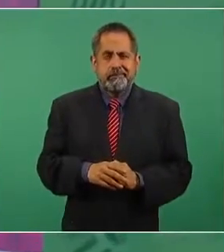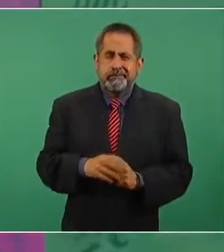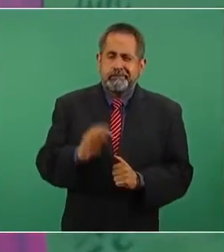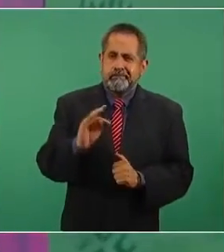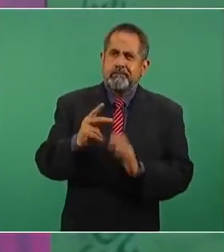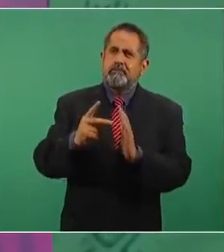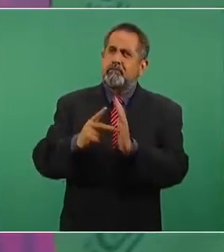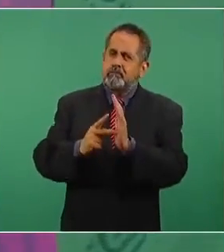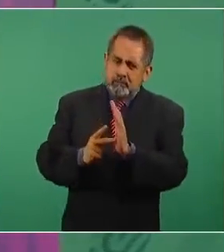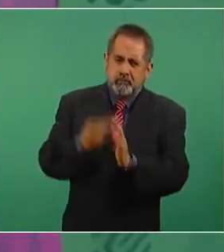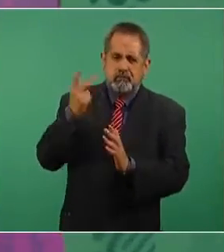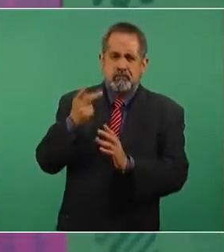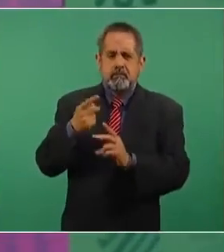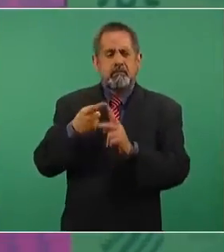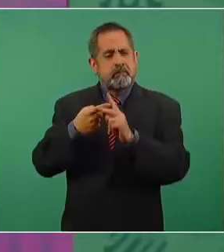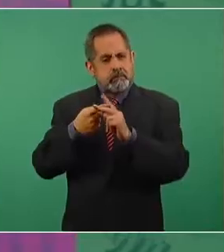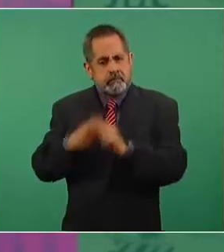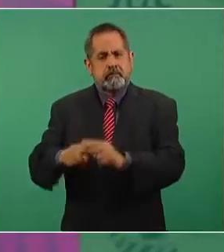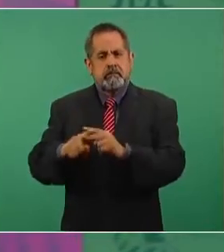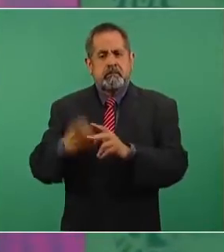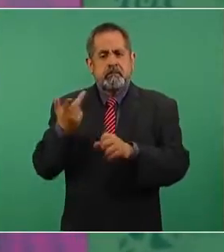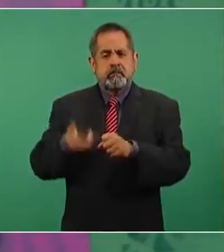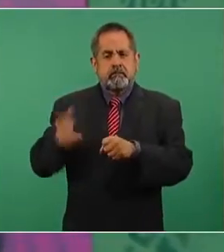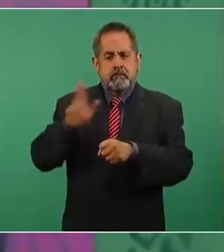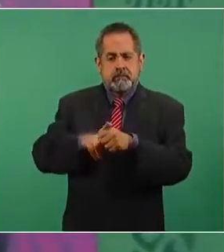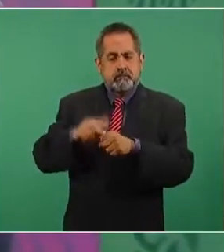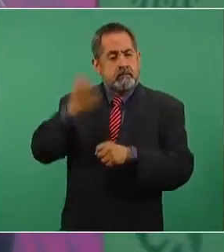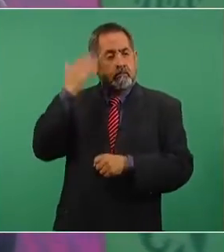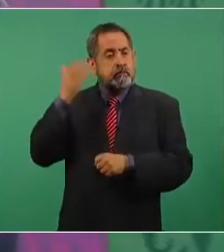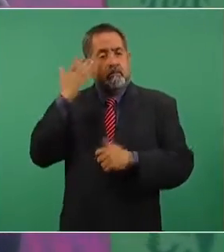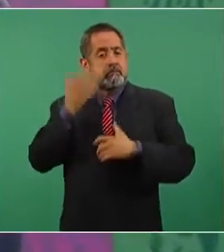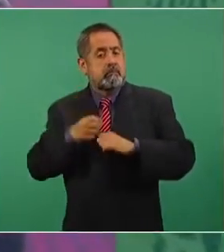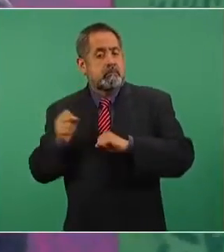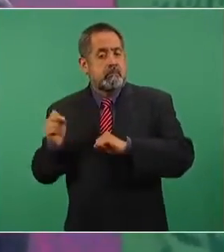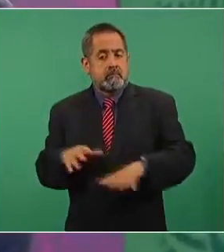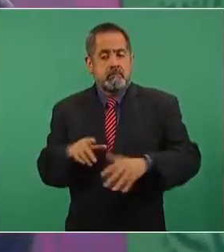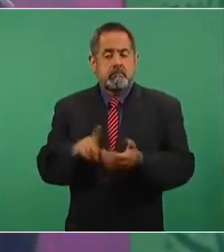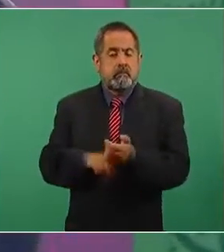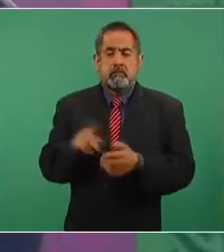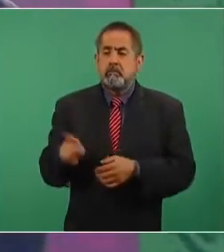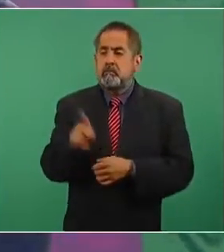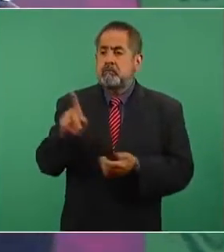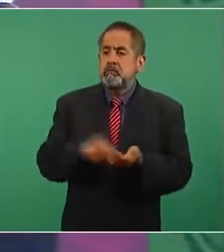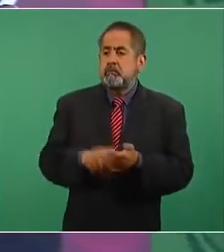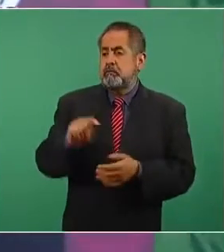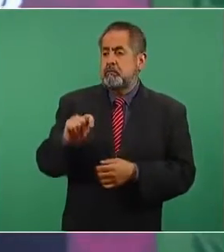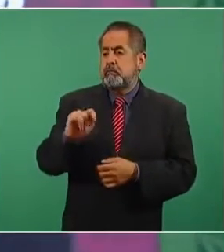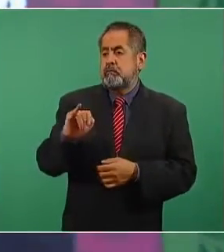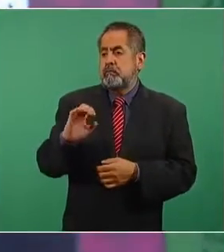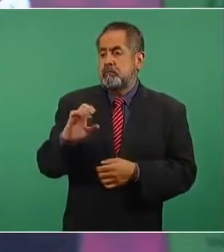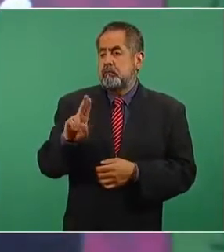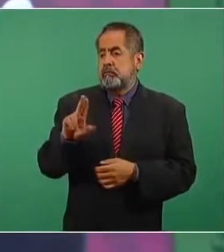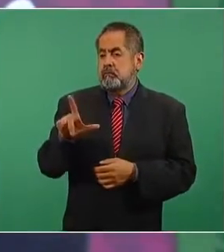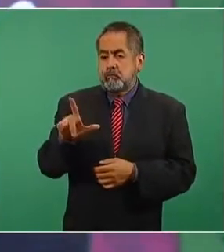reiniciar un hospital que dejaron en Tikul abandonado,